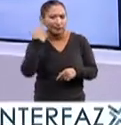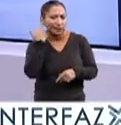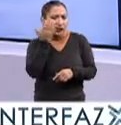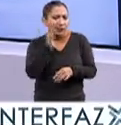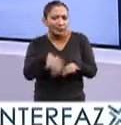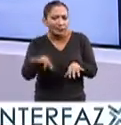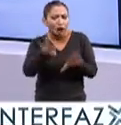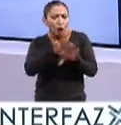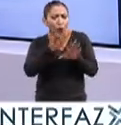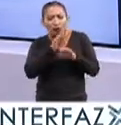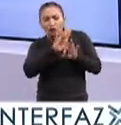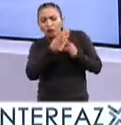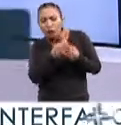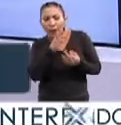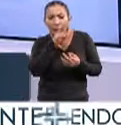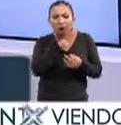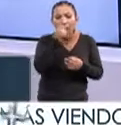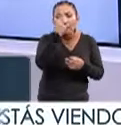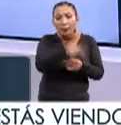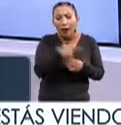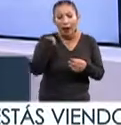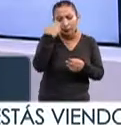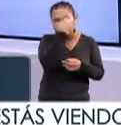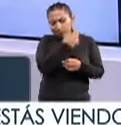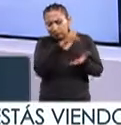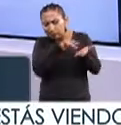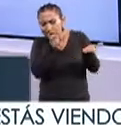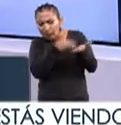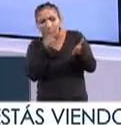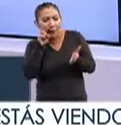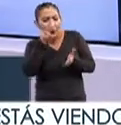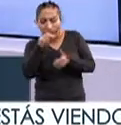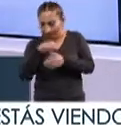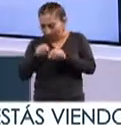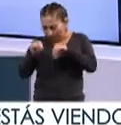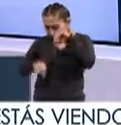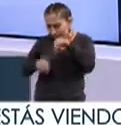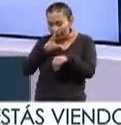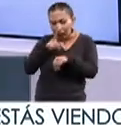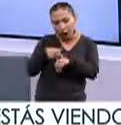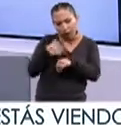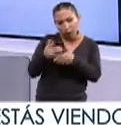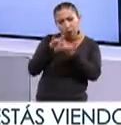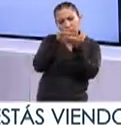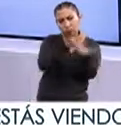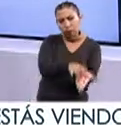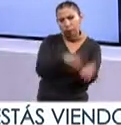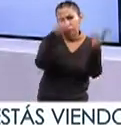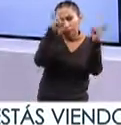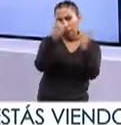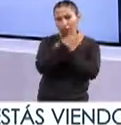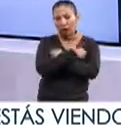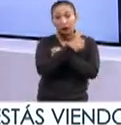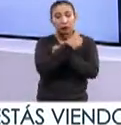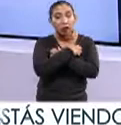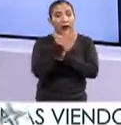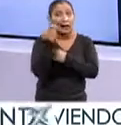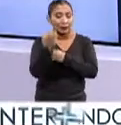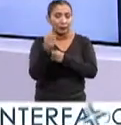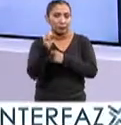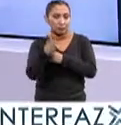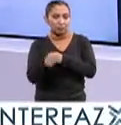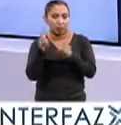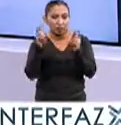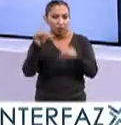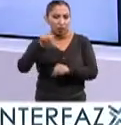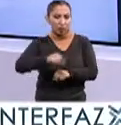nuevas estrategias y protocolos para obtener diagnósticos que permitan diseñar mejores políticas públicas en materia educativa. Este es